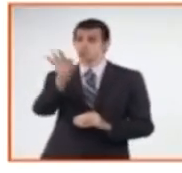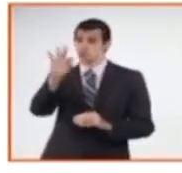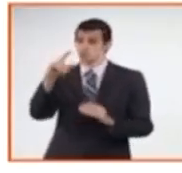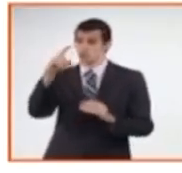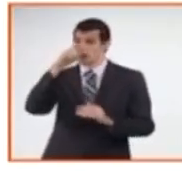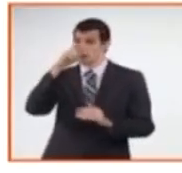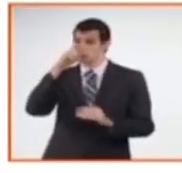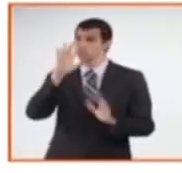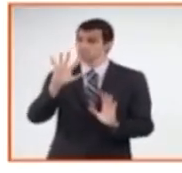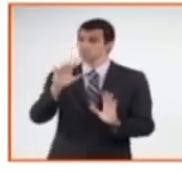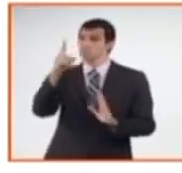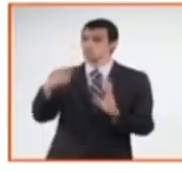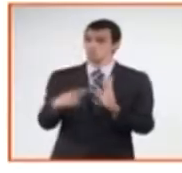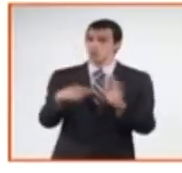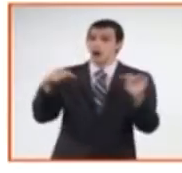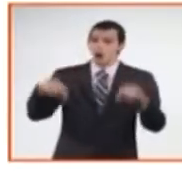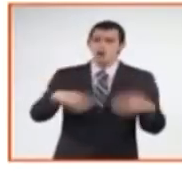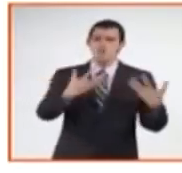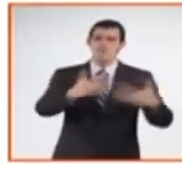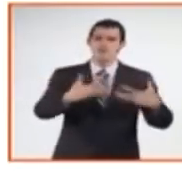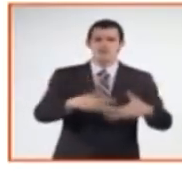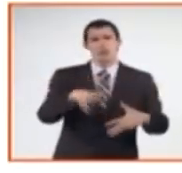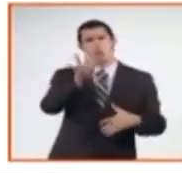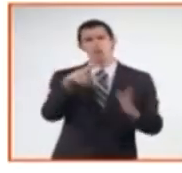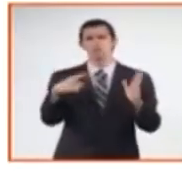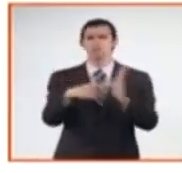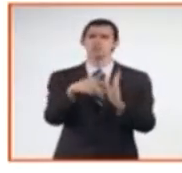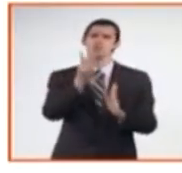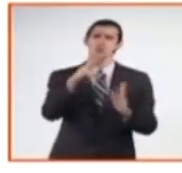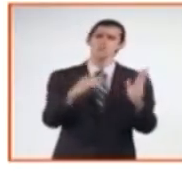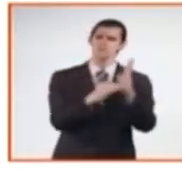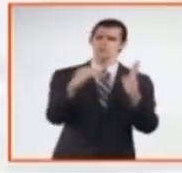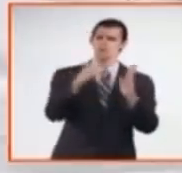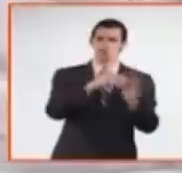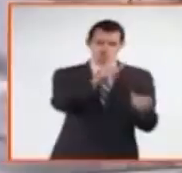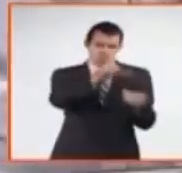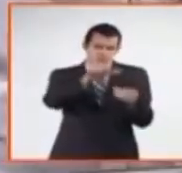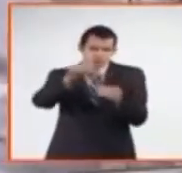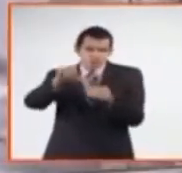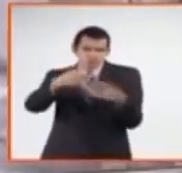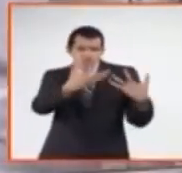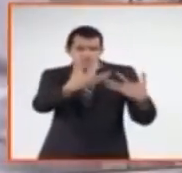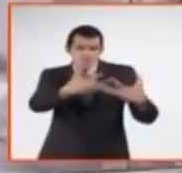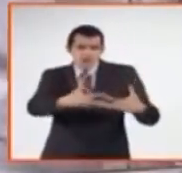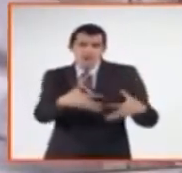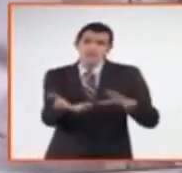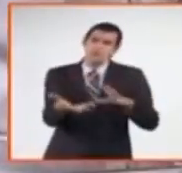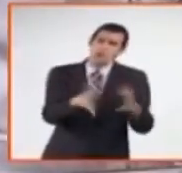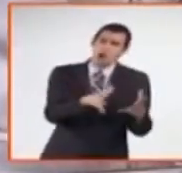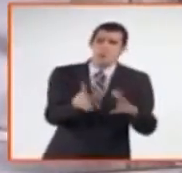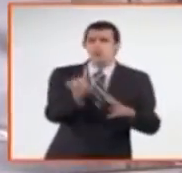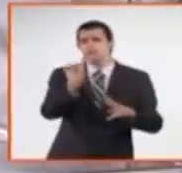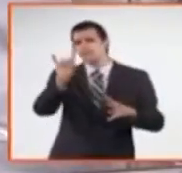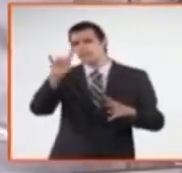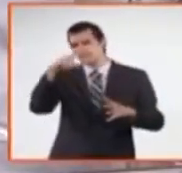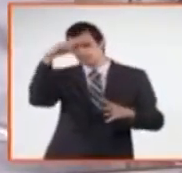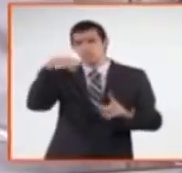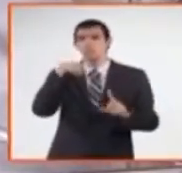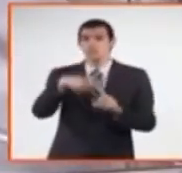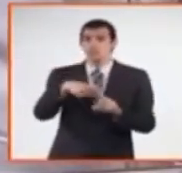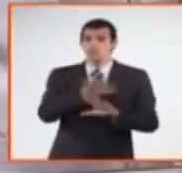en este momento en producción y que deben estar terminadas sobre el 15 del mes de septiembre o sea que realmente